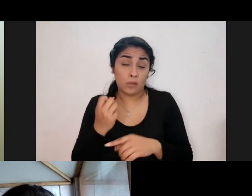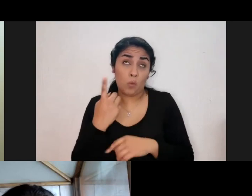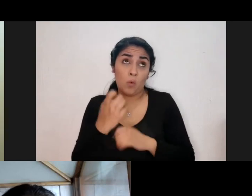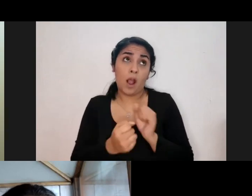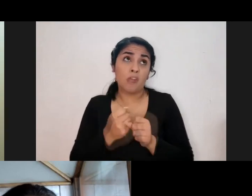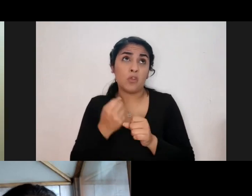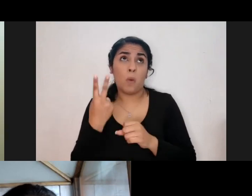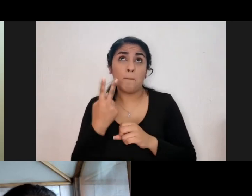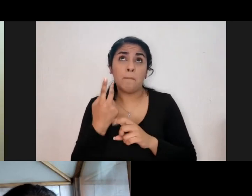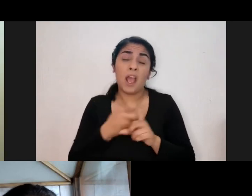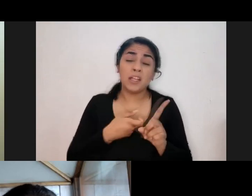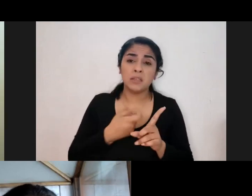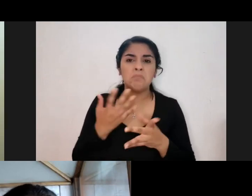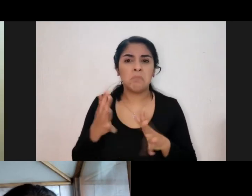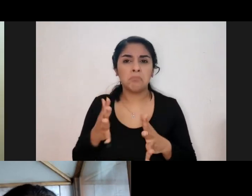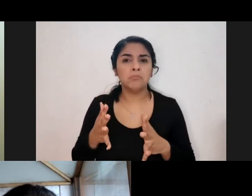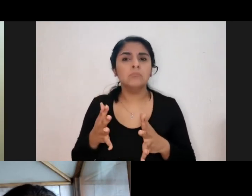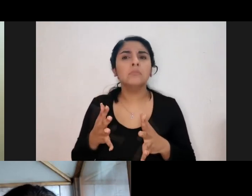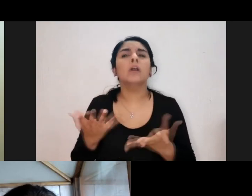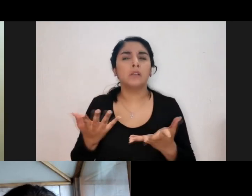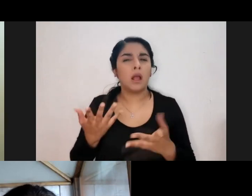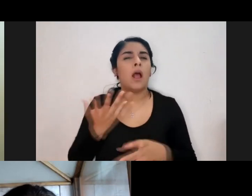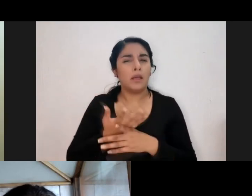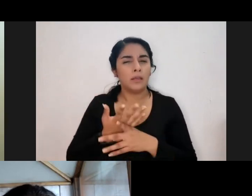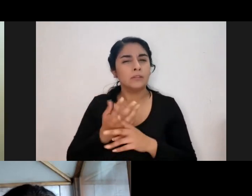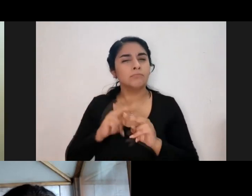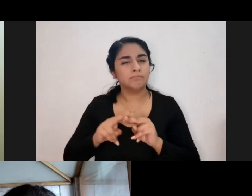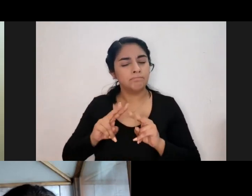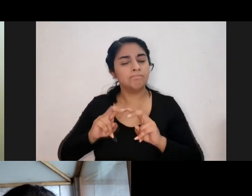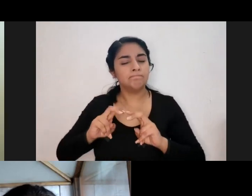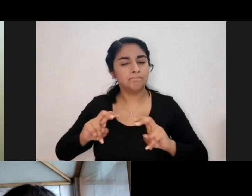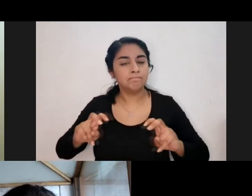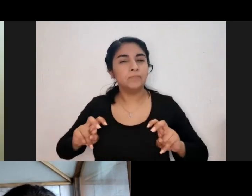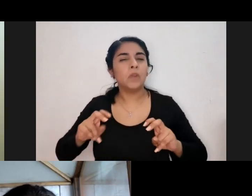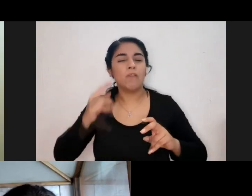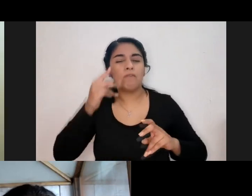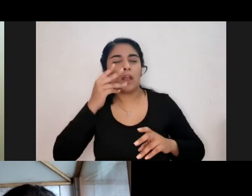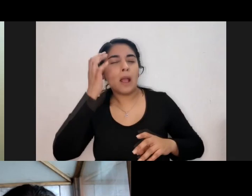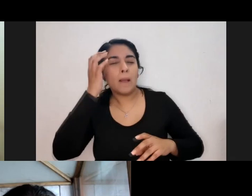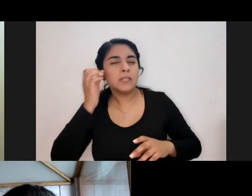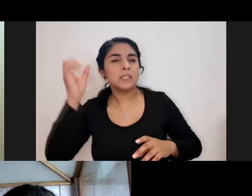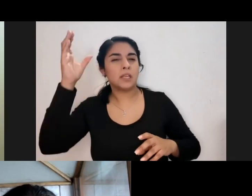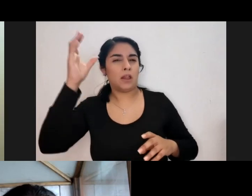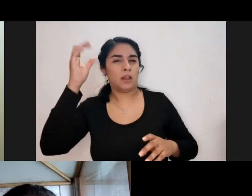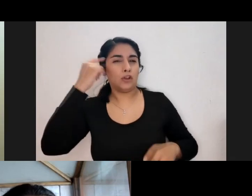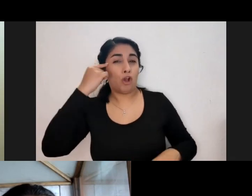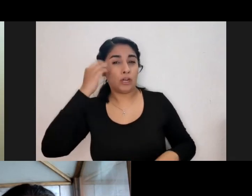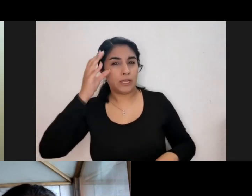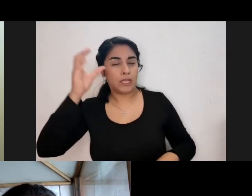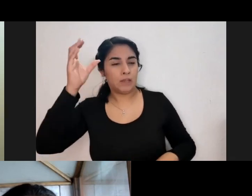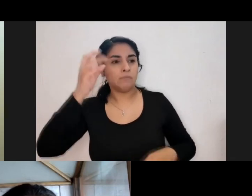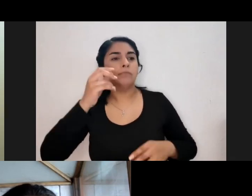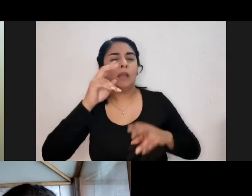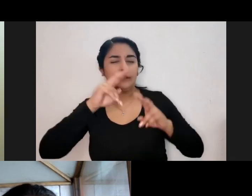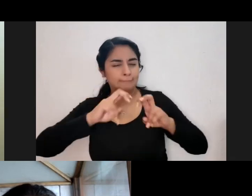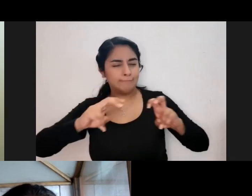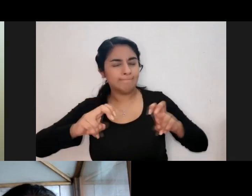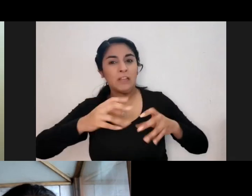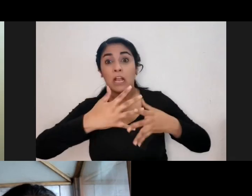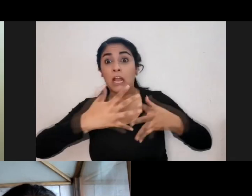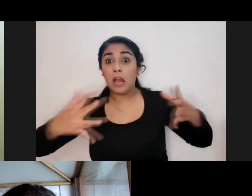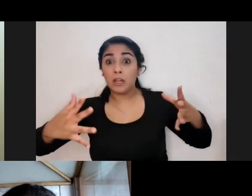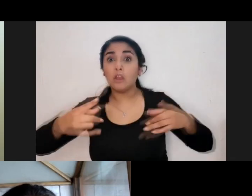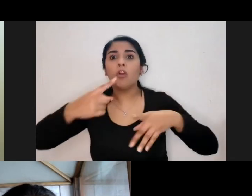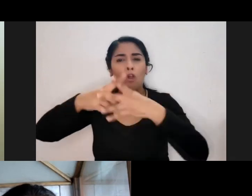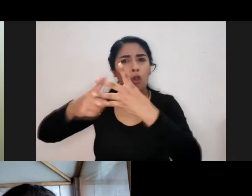2 meses. Entonces hay que ir viendo las capacidades cognitivas, ¿cierto? Hay que hacer un estudio muy grande con otras disciplinas también. O